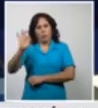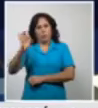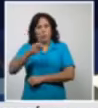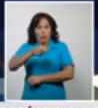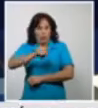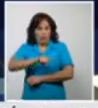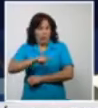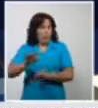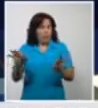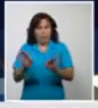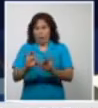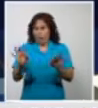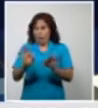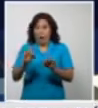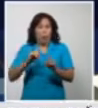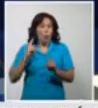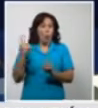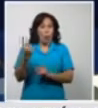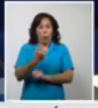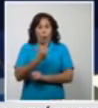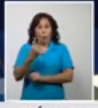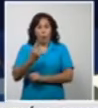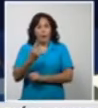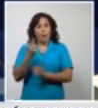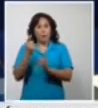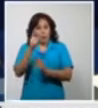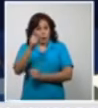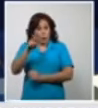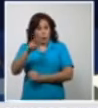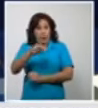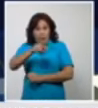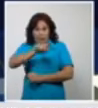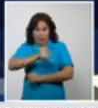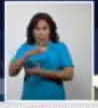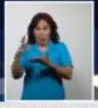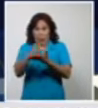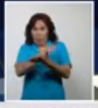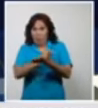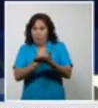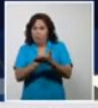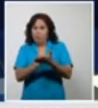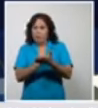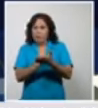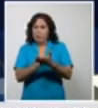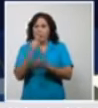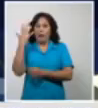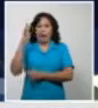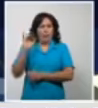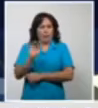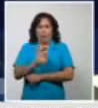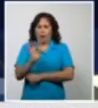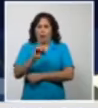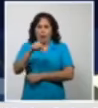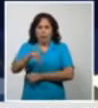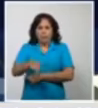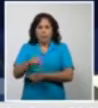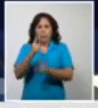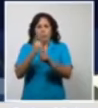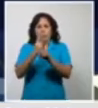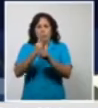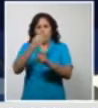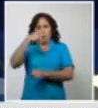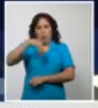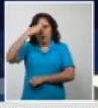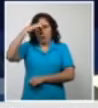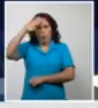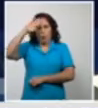de los casos confirmados, de los 12 casos confirmados, tenía como fuente de infección el exterior de nuestro